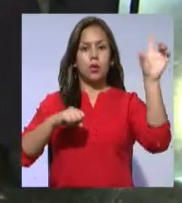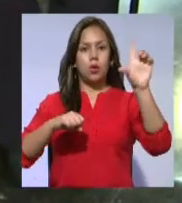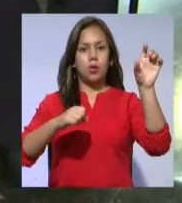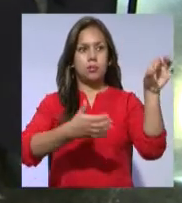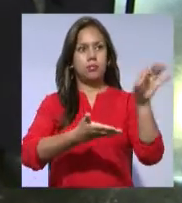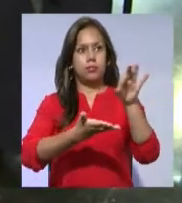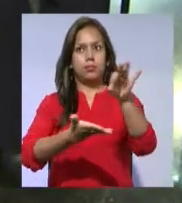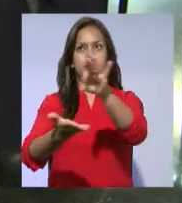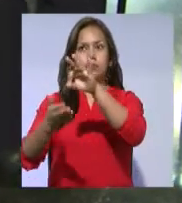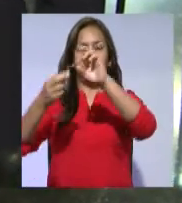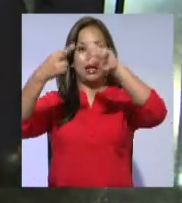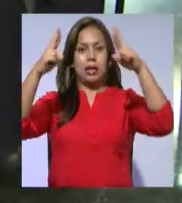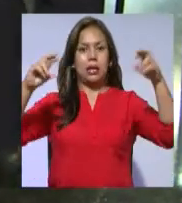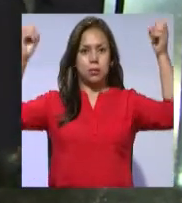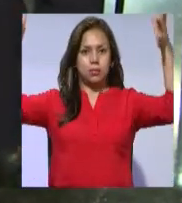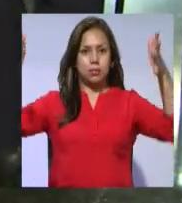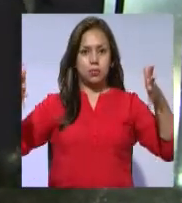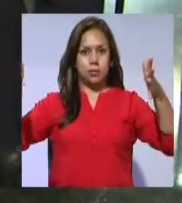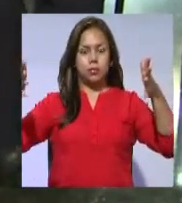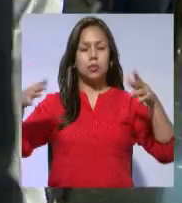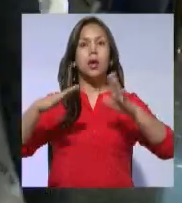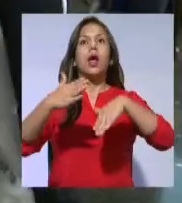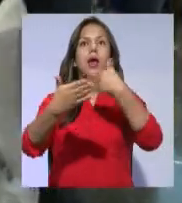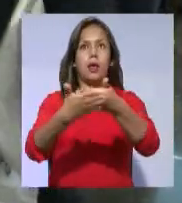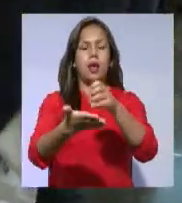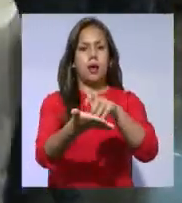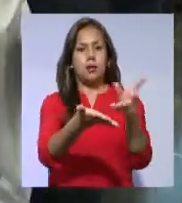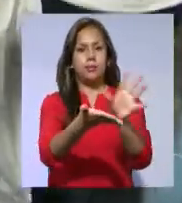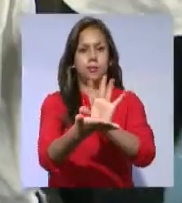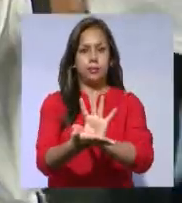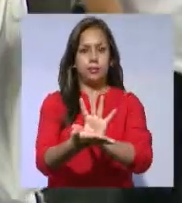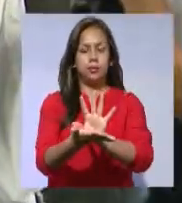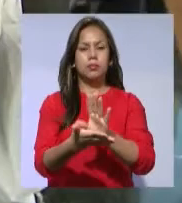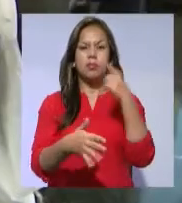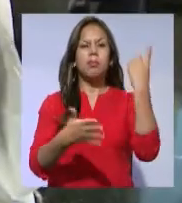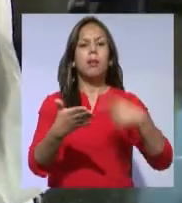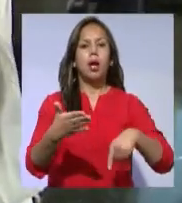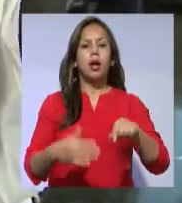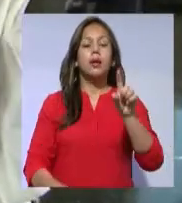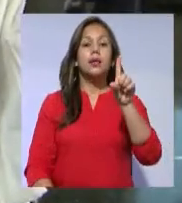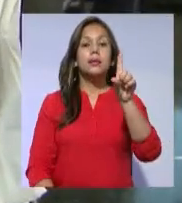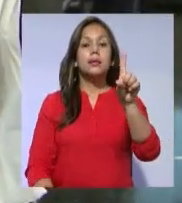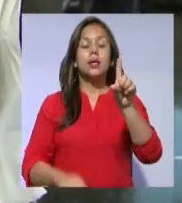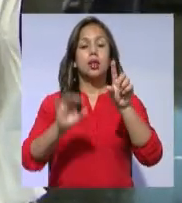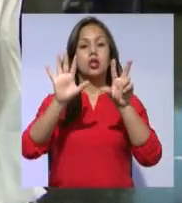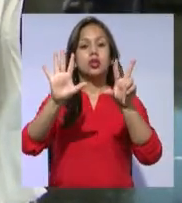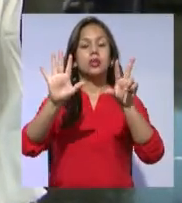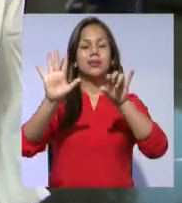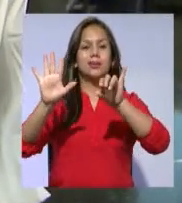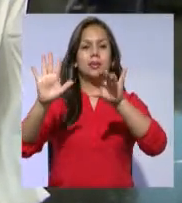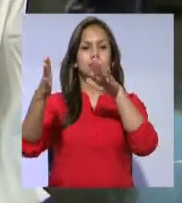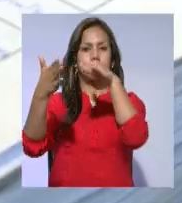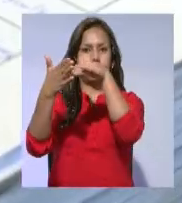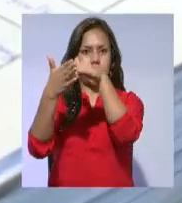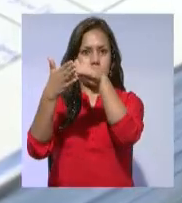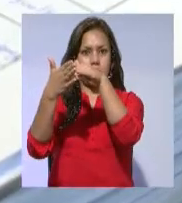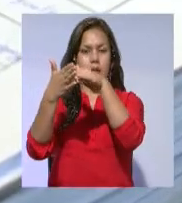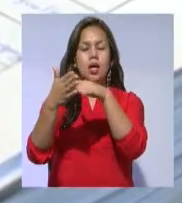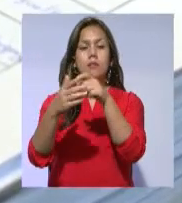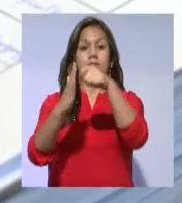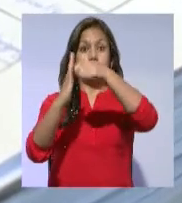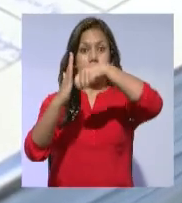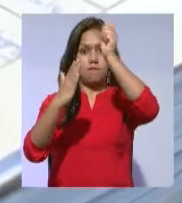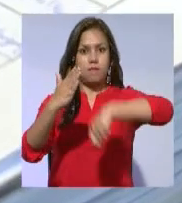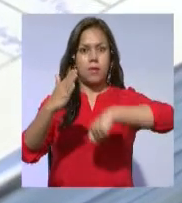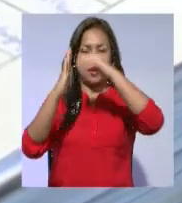representantes de la red de maestros acudieron a la asamblea nacional para entregar más de 186 mil firmas de respaldo a la propuesta de